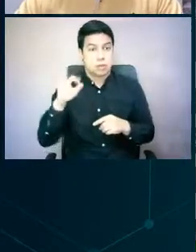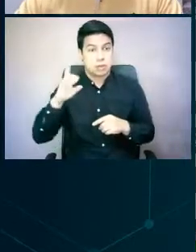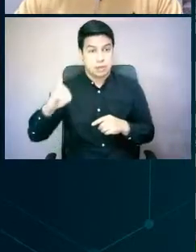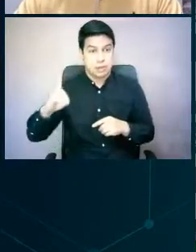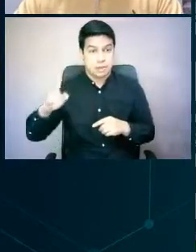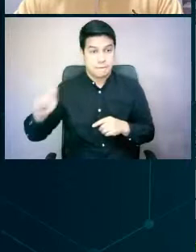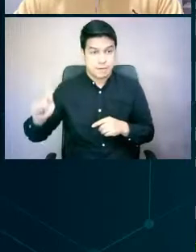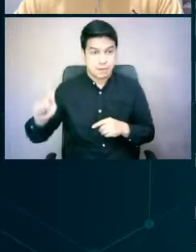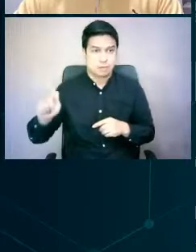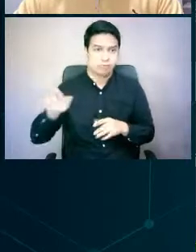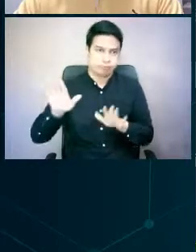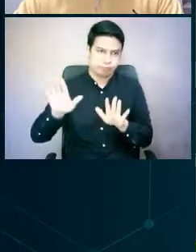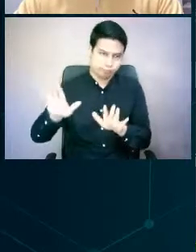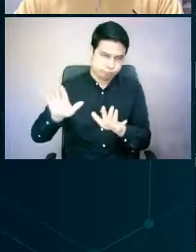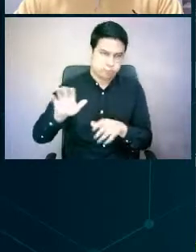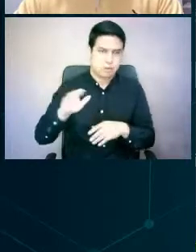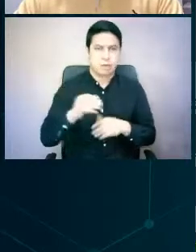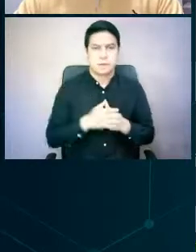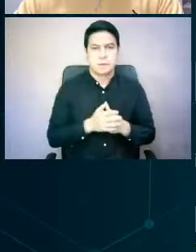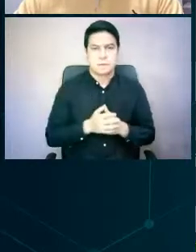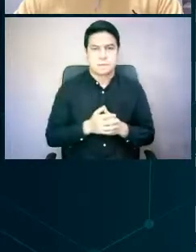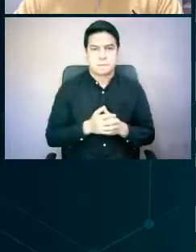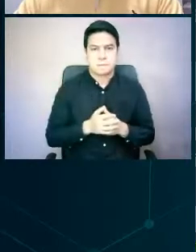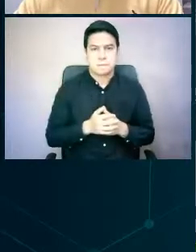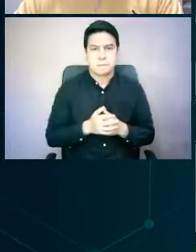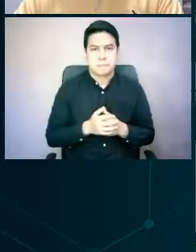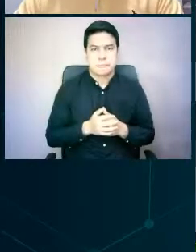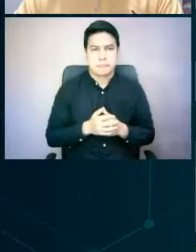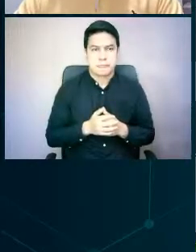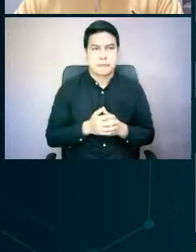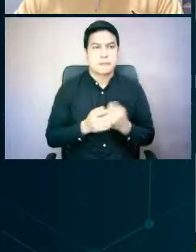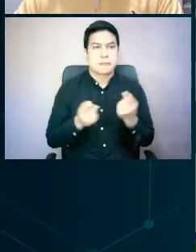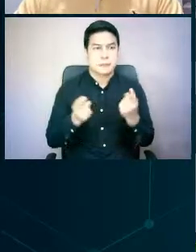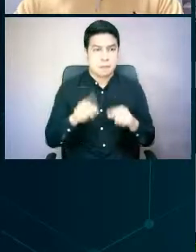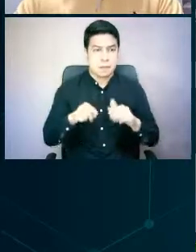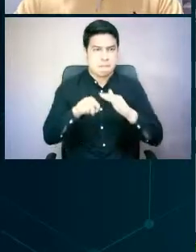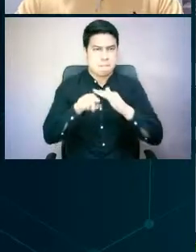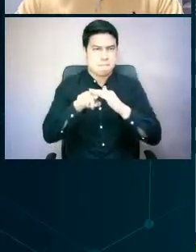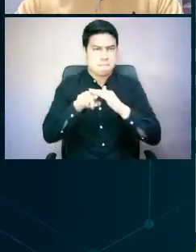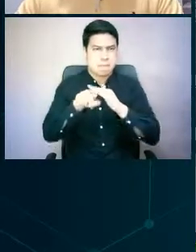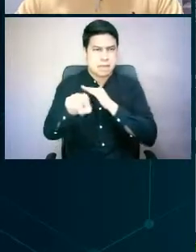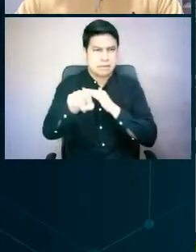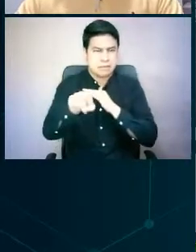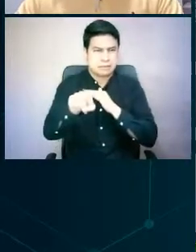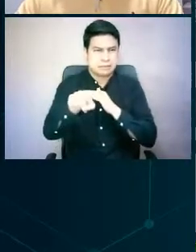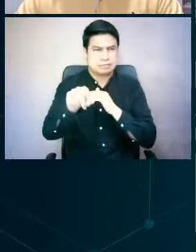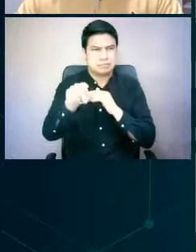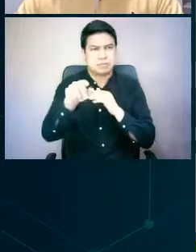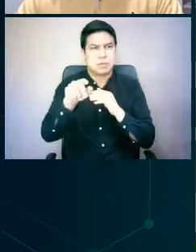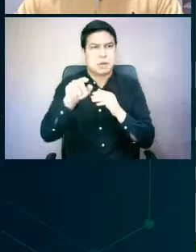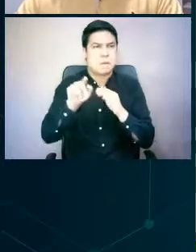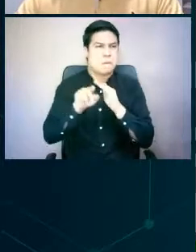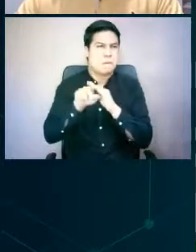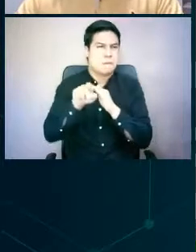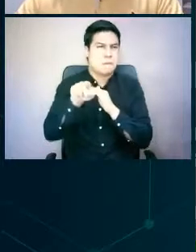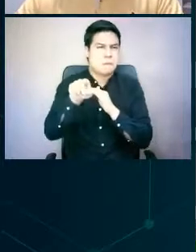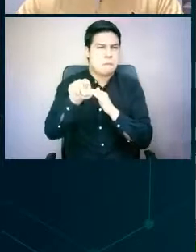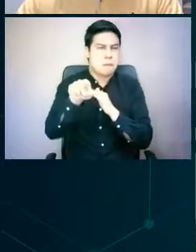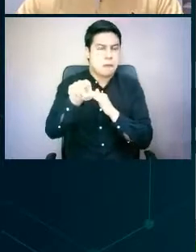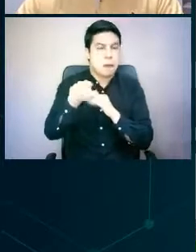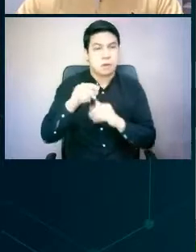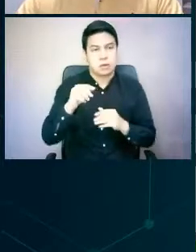failure. Y finalmente, el esquema de disparo permisivo transferido de sobrealcance conocido como